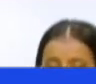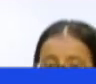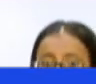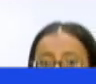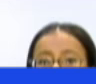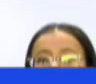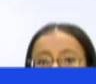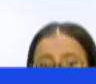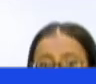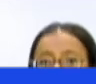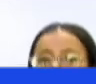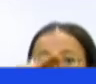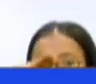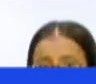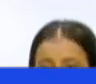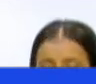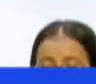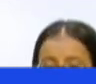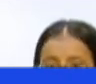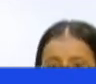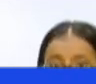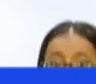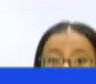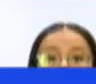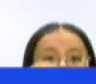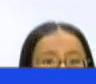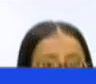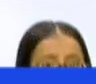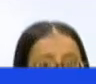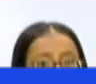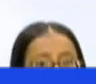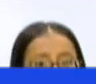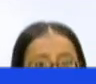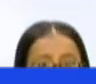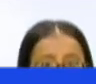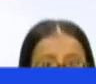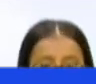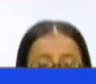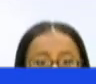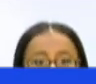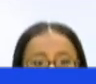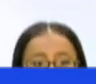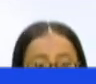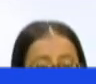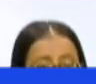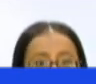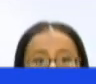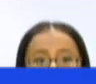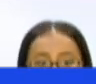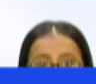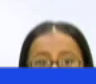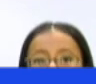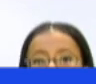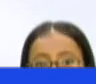del Estado. Este caso está registrado con el número